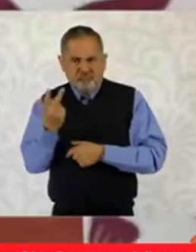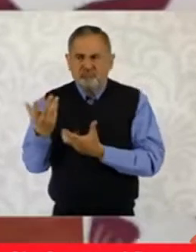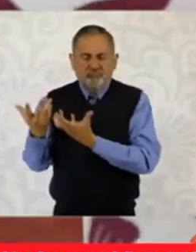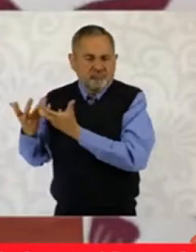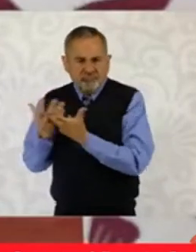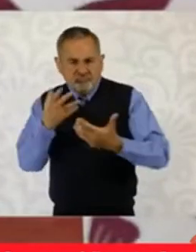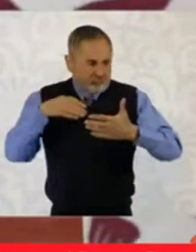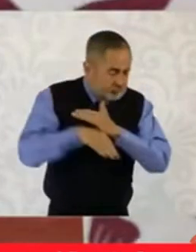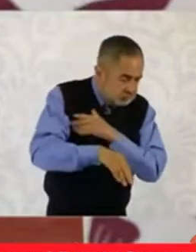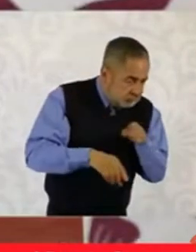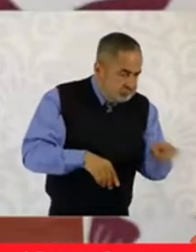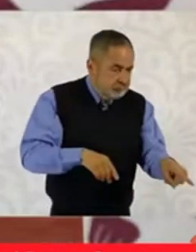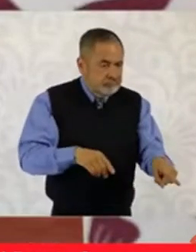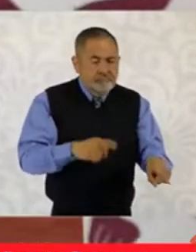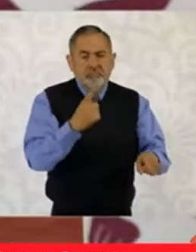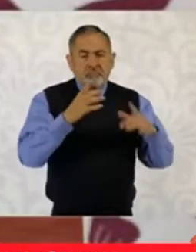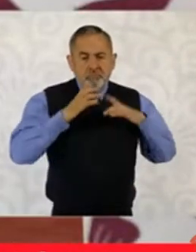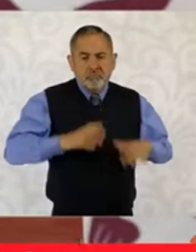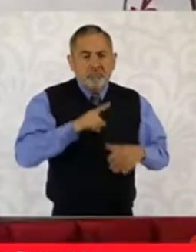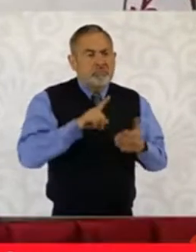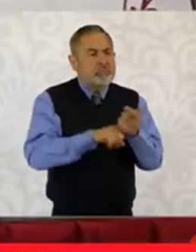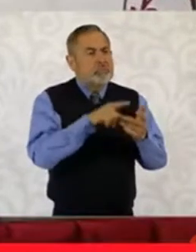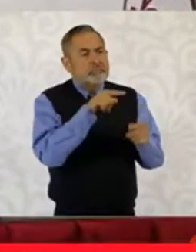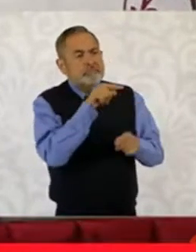un cuerpo y donde se detuvieron a 10 personas.